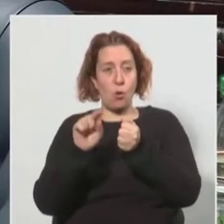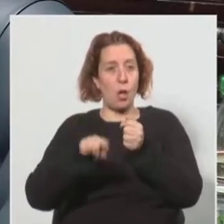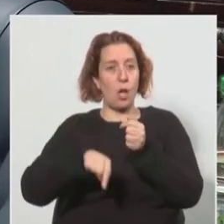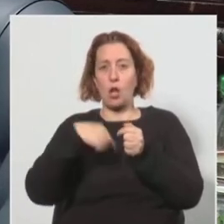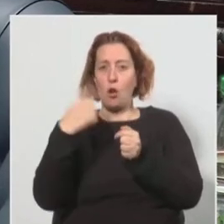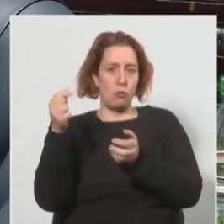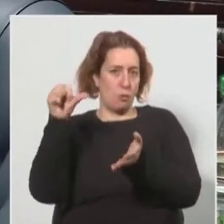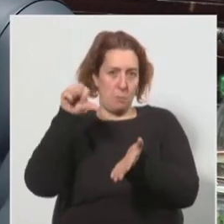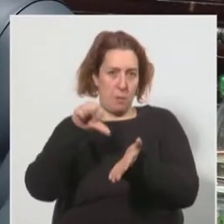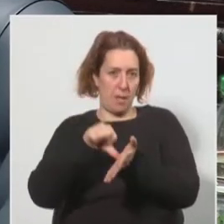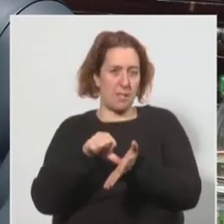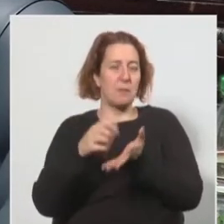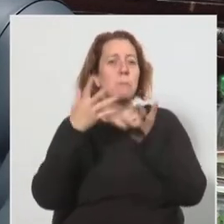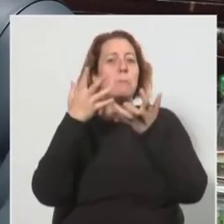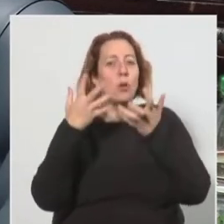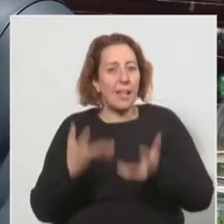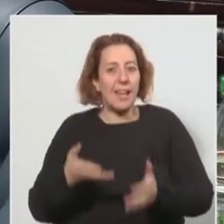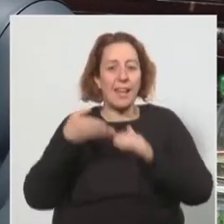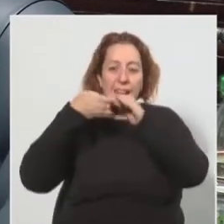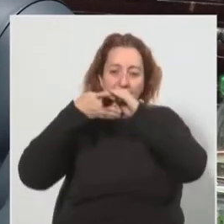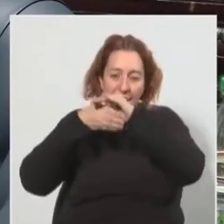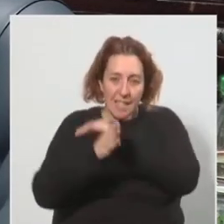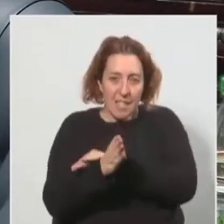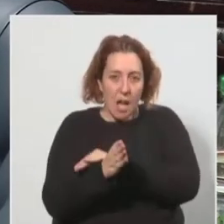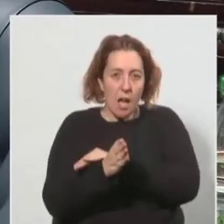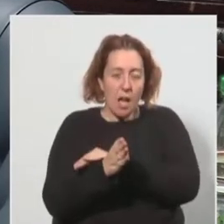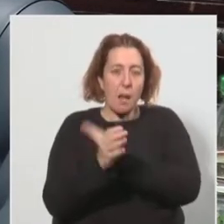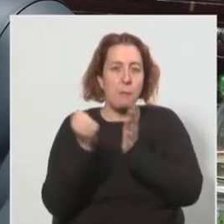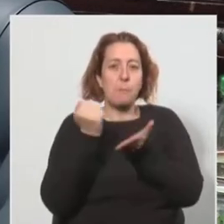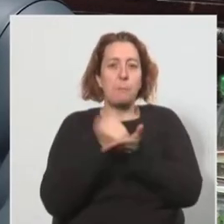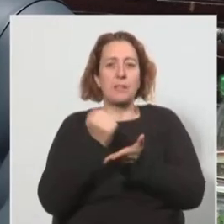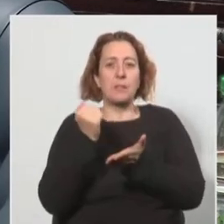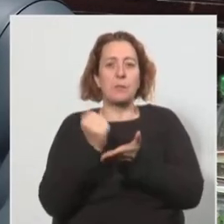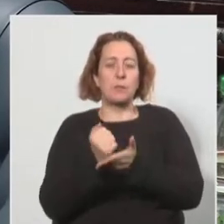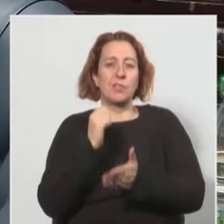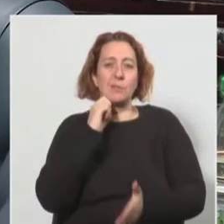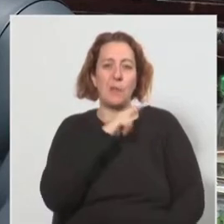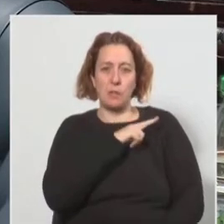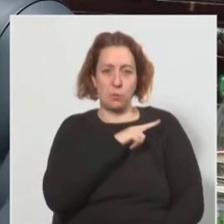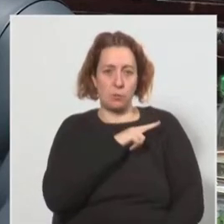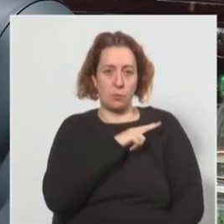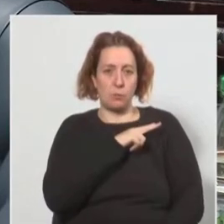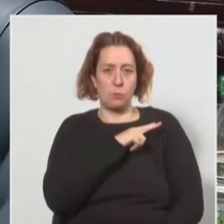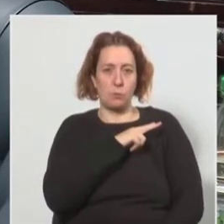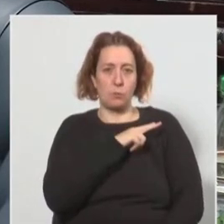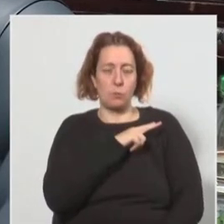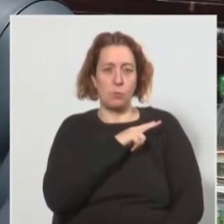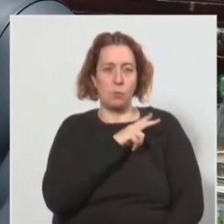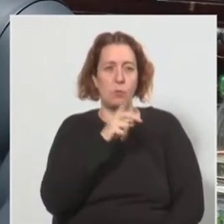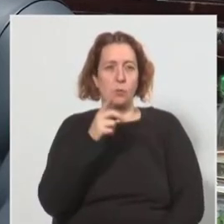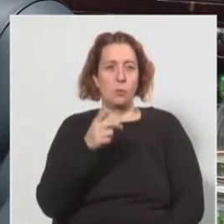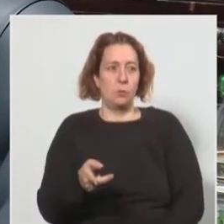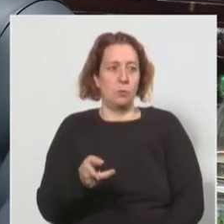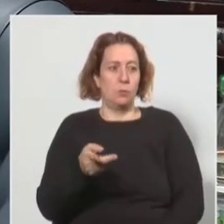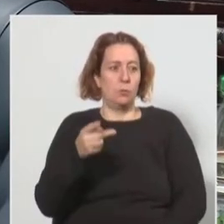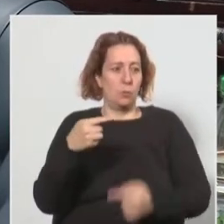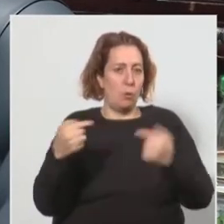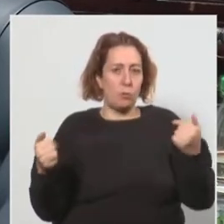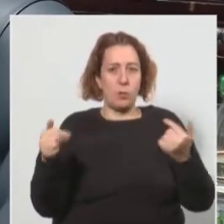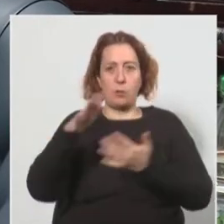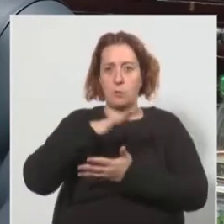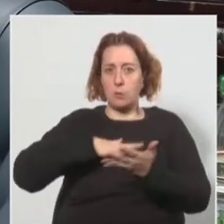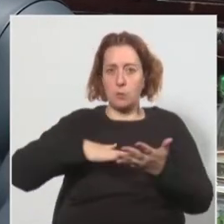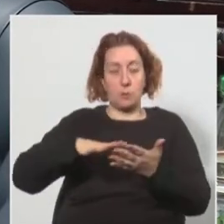país por pretender ingresar con un pasaporte falso. Vaya si son